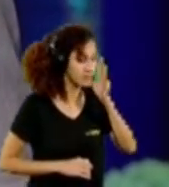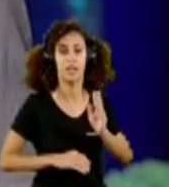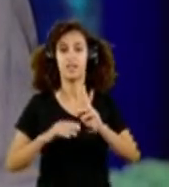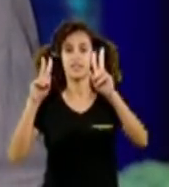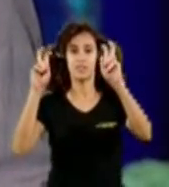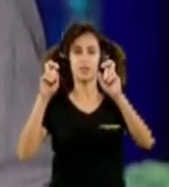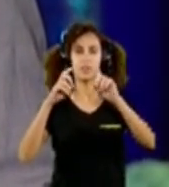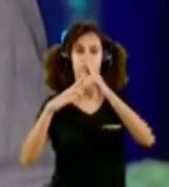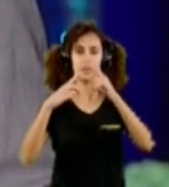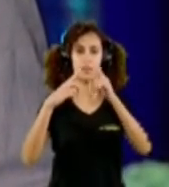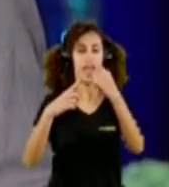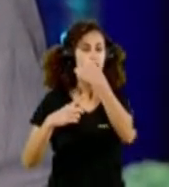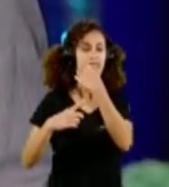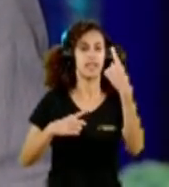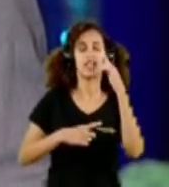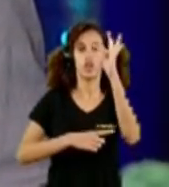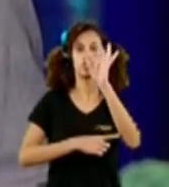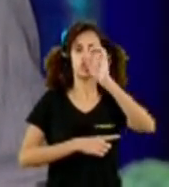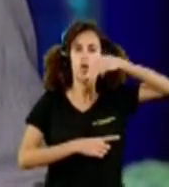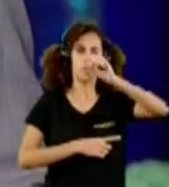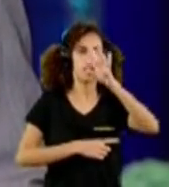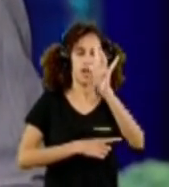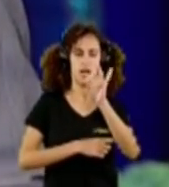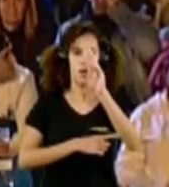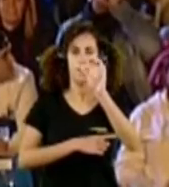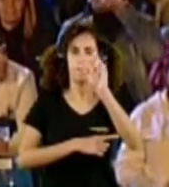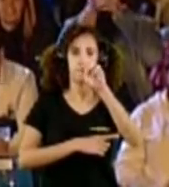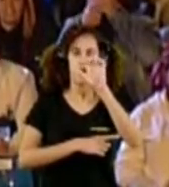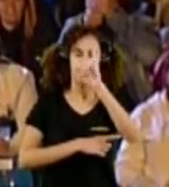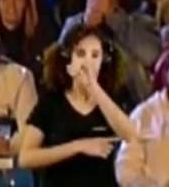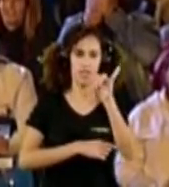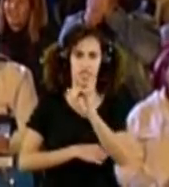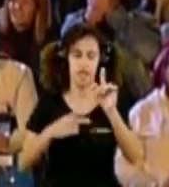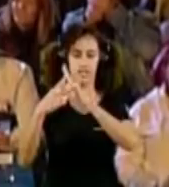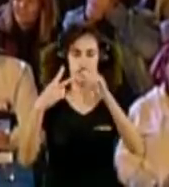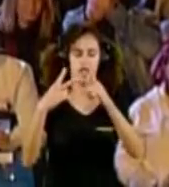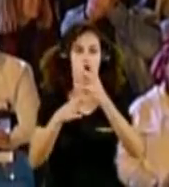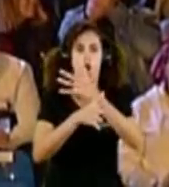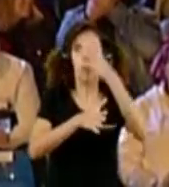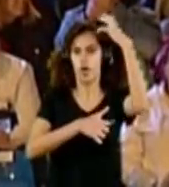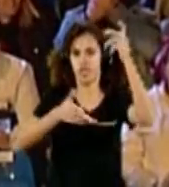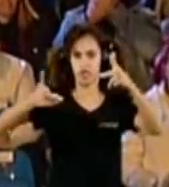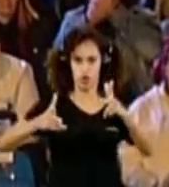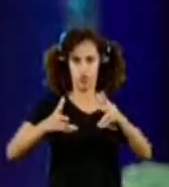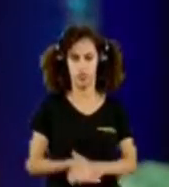tema, Testigos de Tomás Pérez. El segundo, Juego de Tronos.